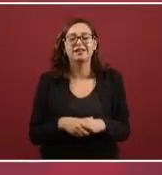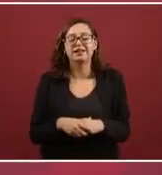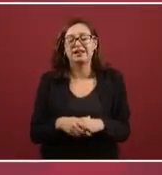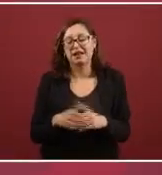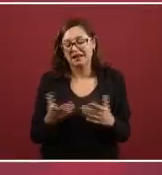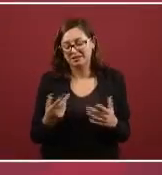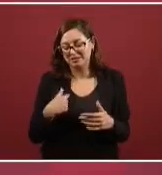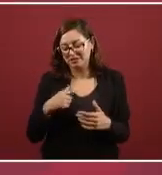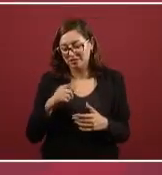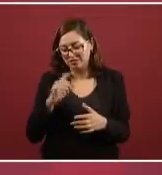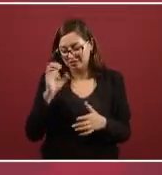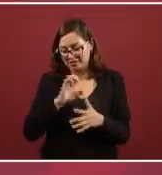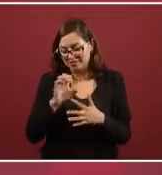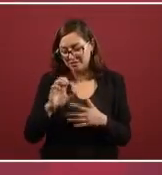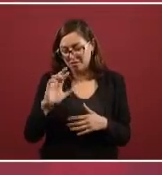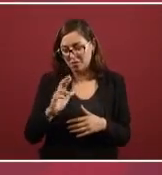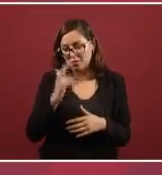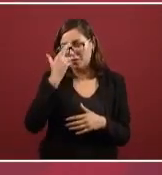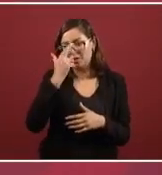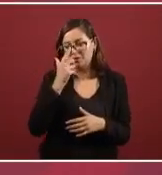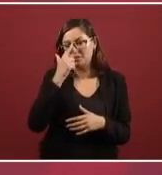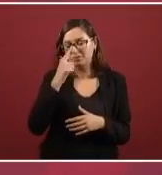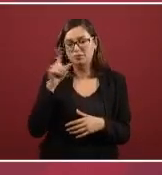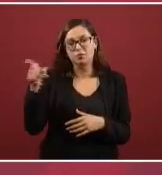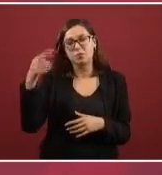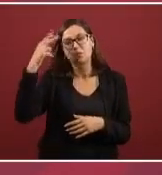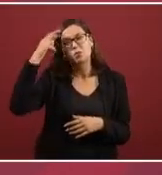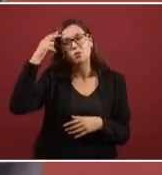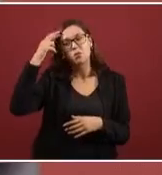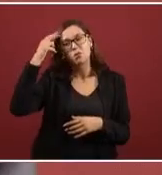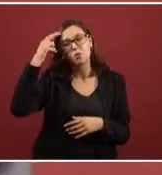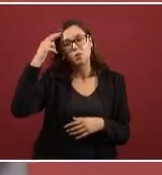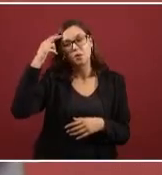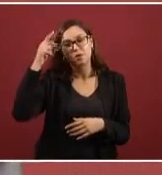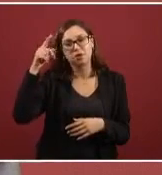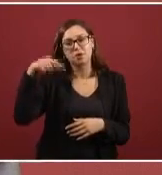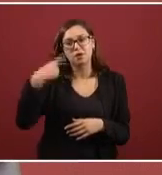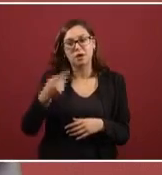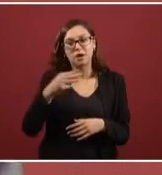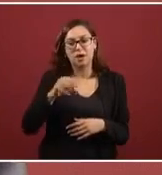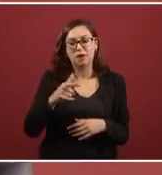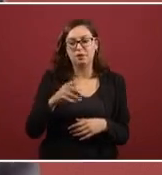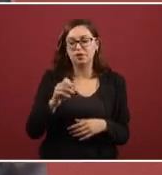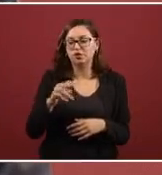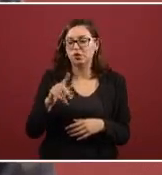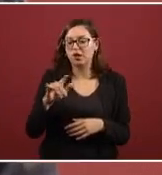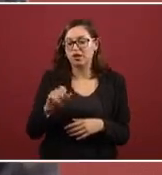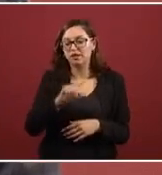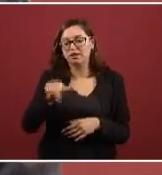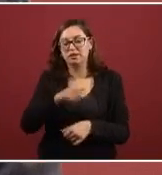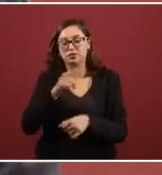Porfirio, primero fue La Noria y luego Tuxtepec,